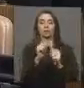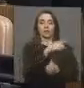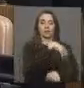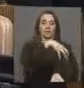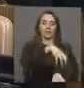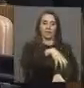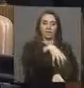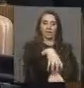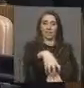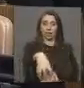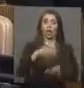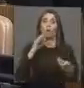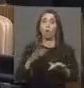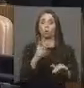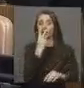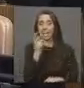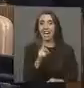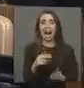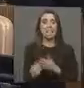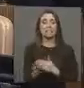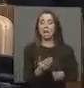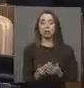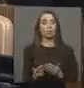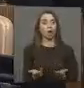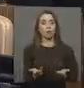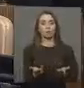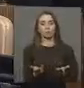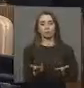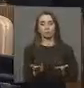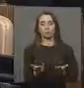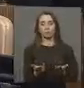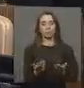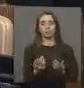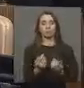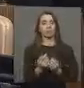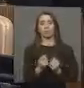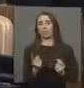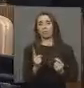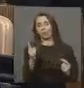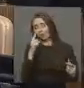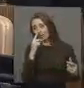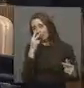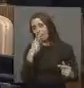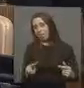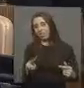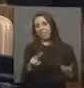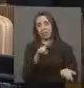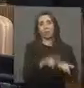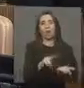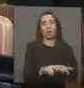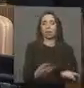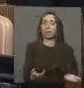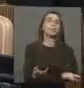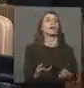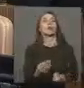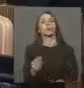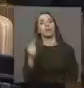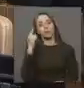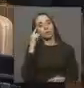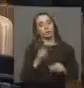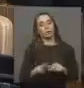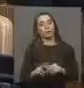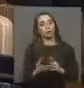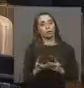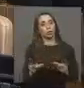es simplemente algo absolutamente alejado de nada de la realidad crear soluciones tecnológicas